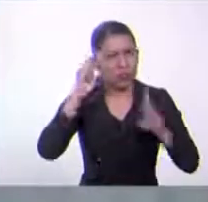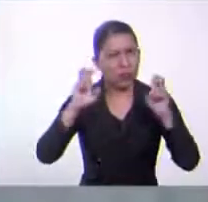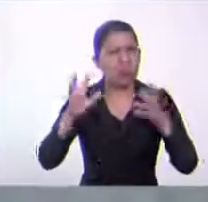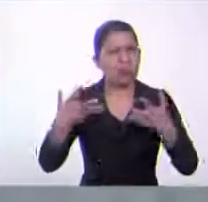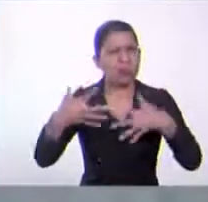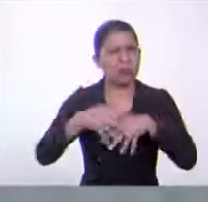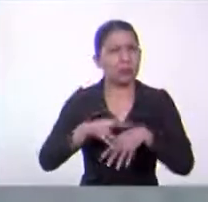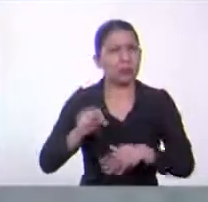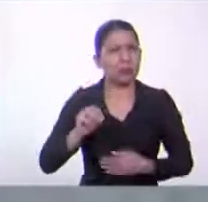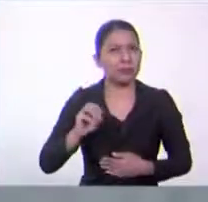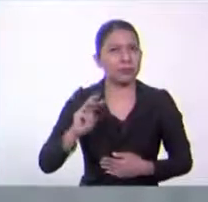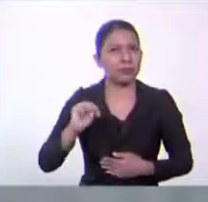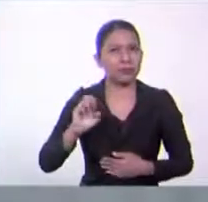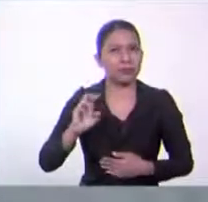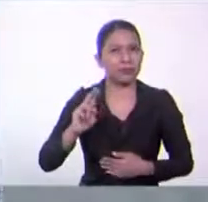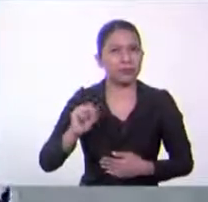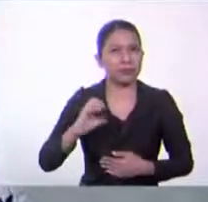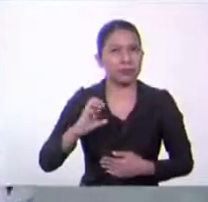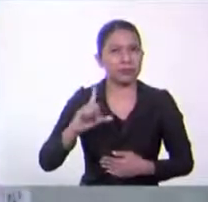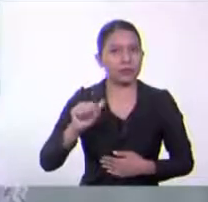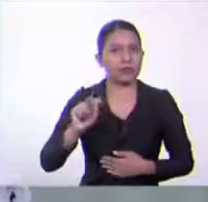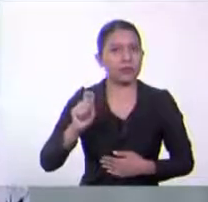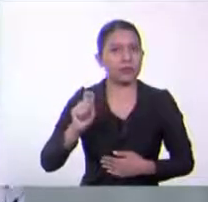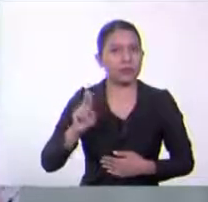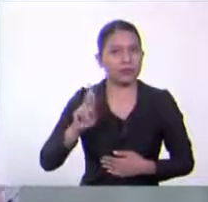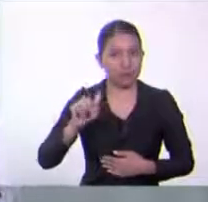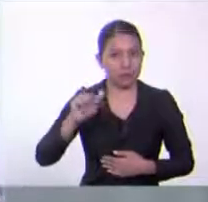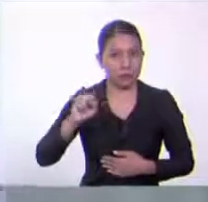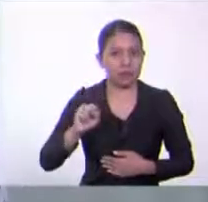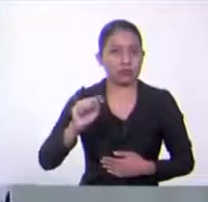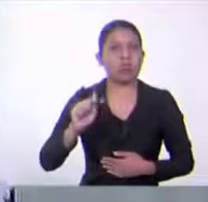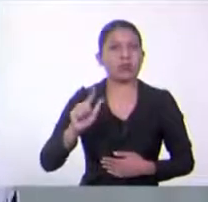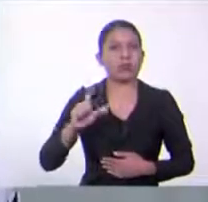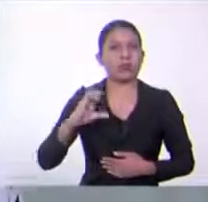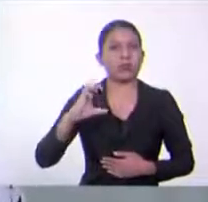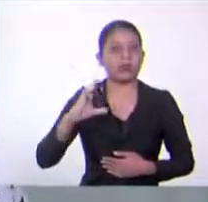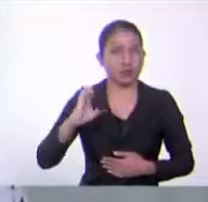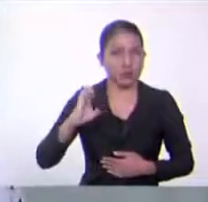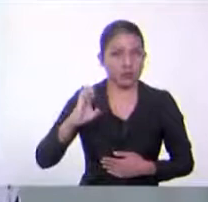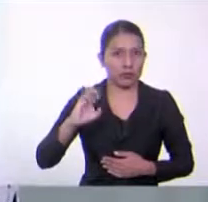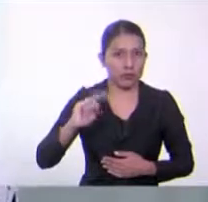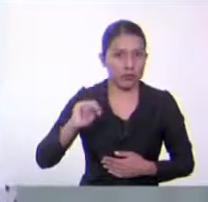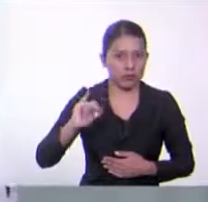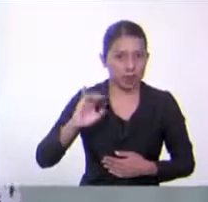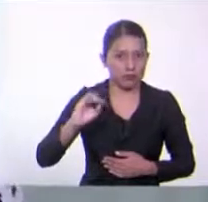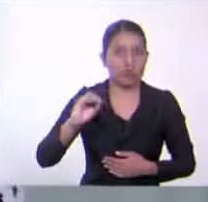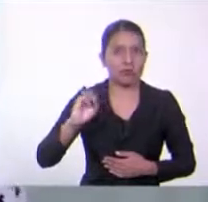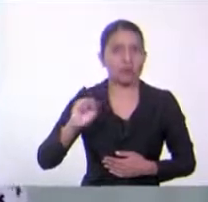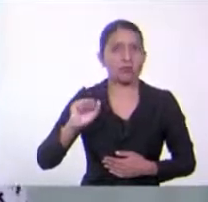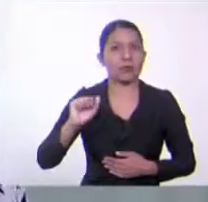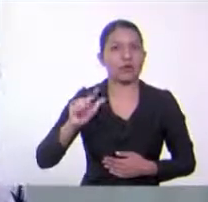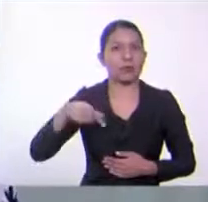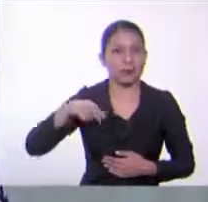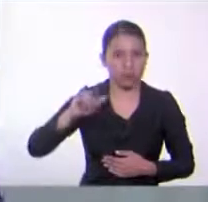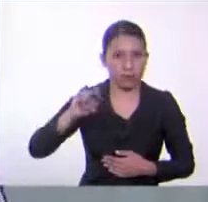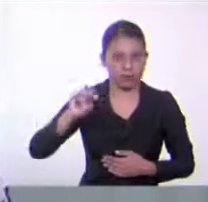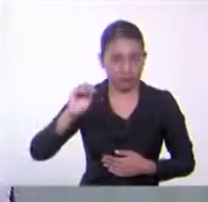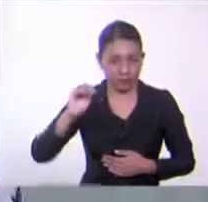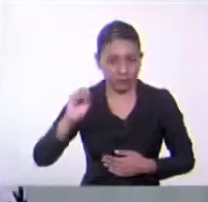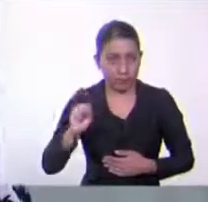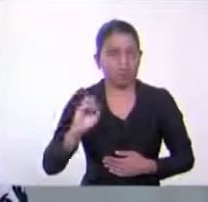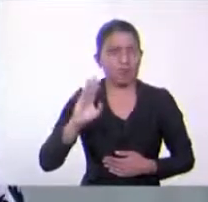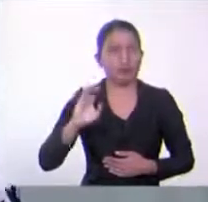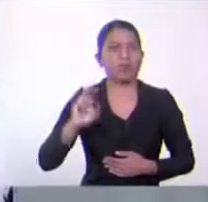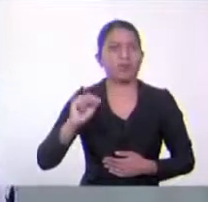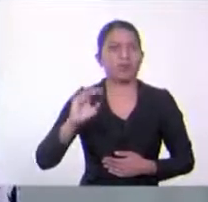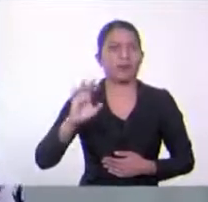nomenclatura de hidrocarburos, alifáticos, alcanos, alquenos, alquinos. Conocimos también al compuesto benceno y su